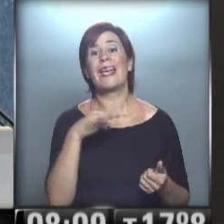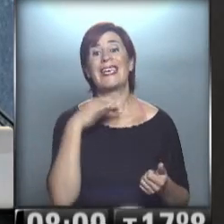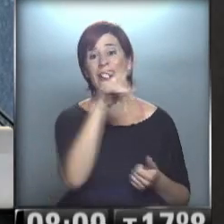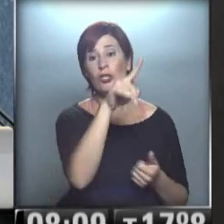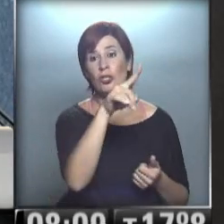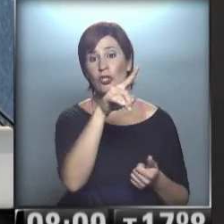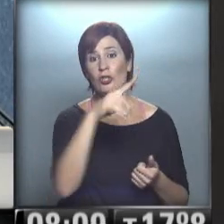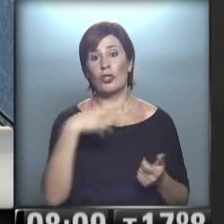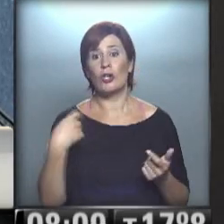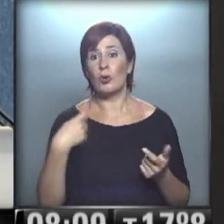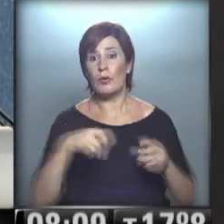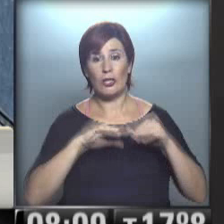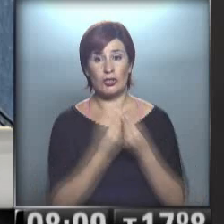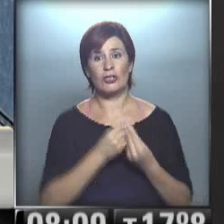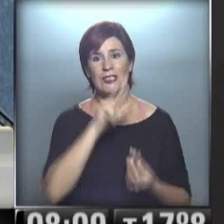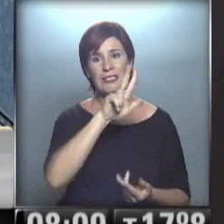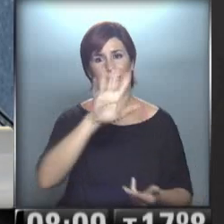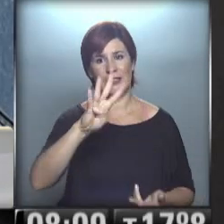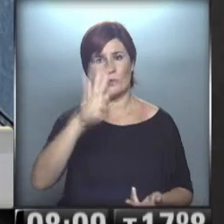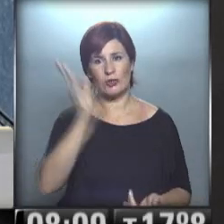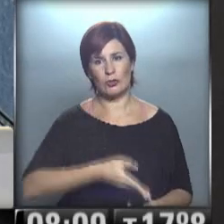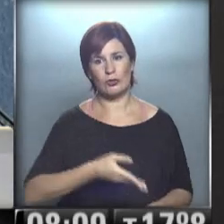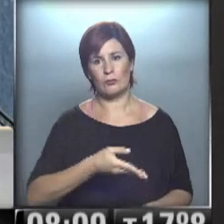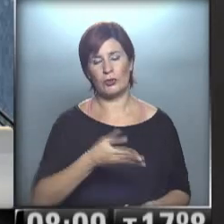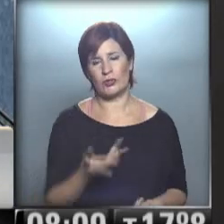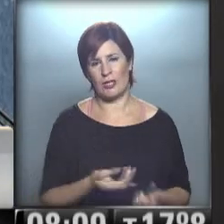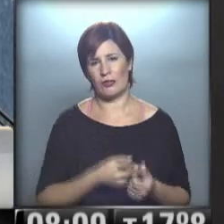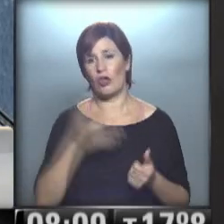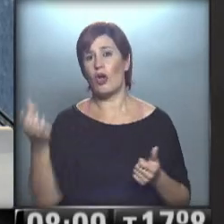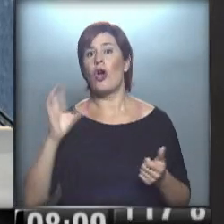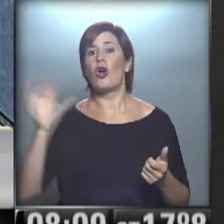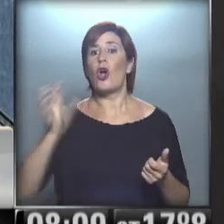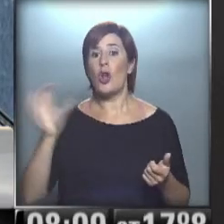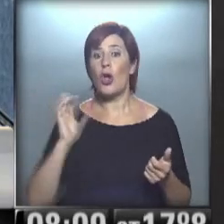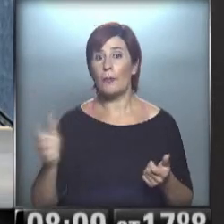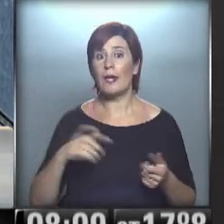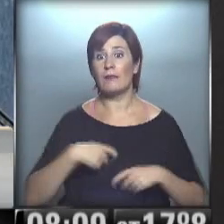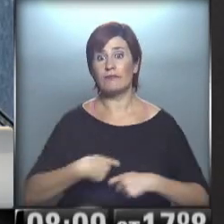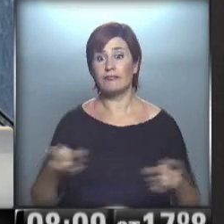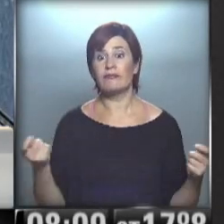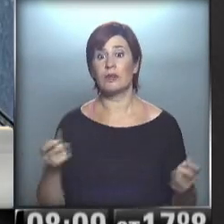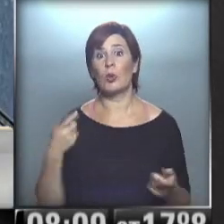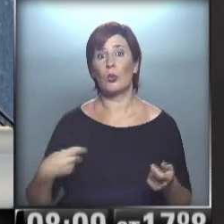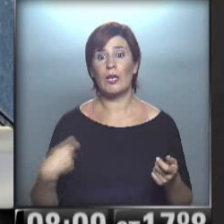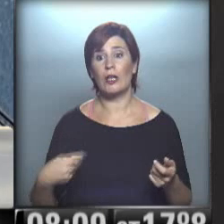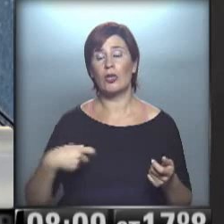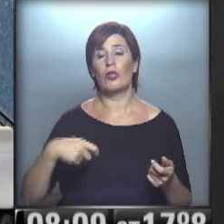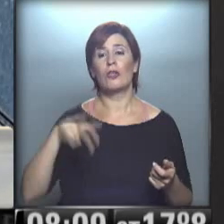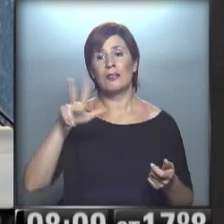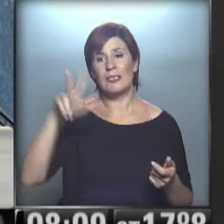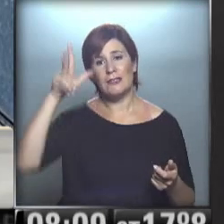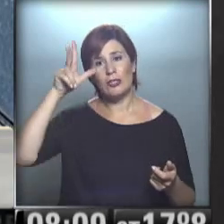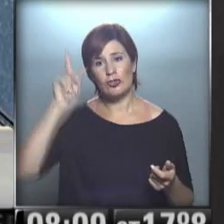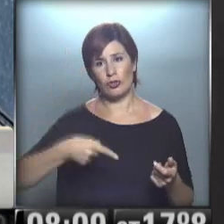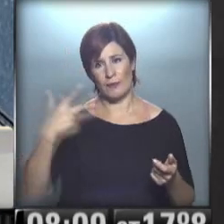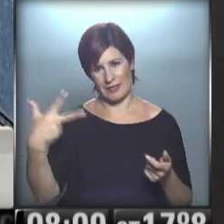del 34,5%, que Colombia tiene una cobertura equivalente al 28,3%, que